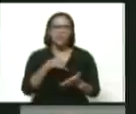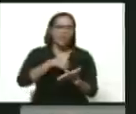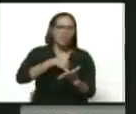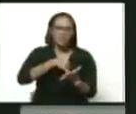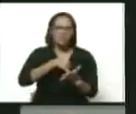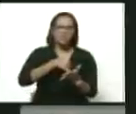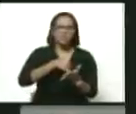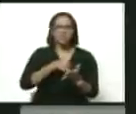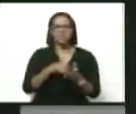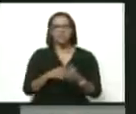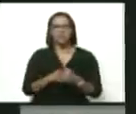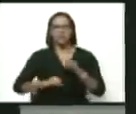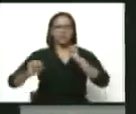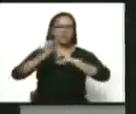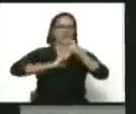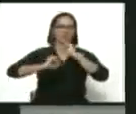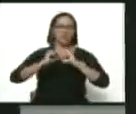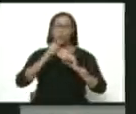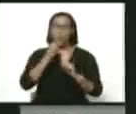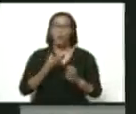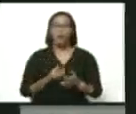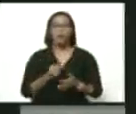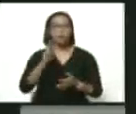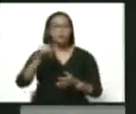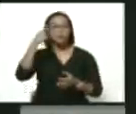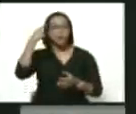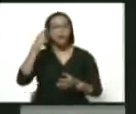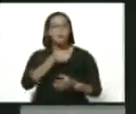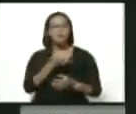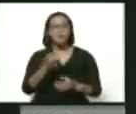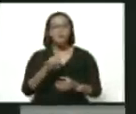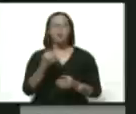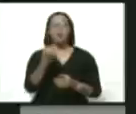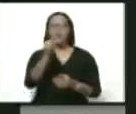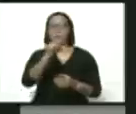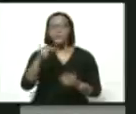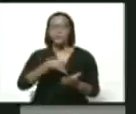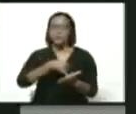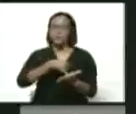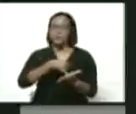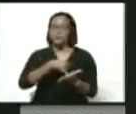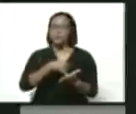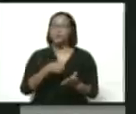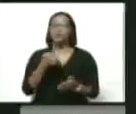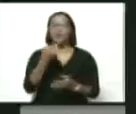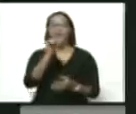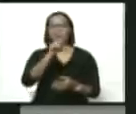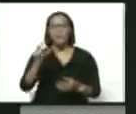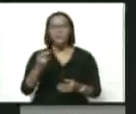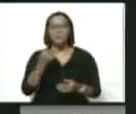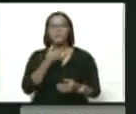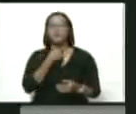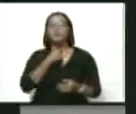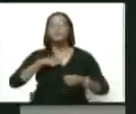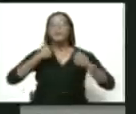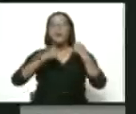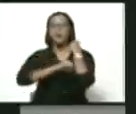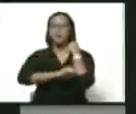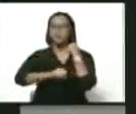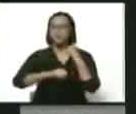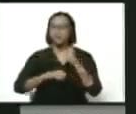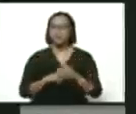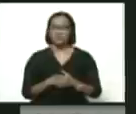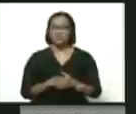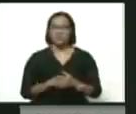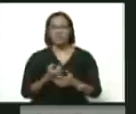vanguardia. Bueno, usted sabe perfectamente cuánta gente se ha quebrado, cuánta gente prefiere la traición,